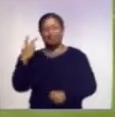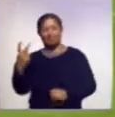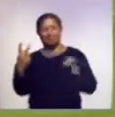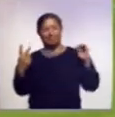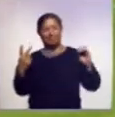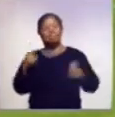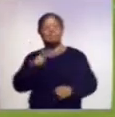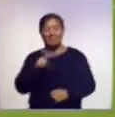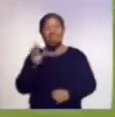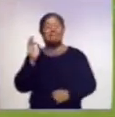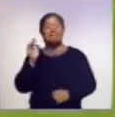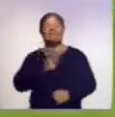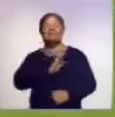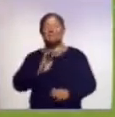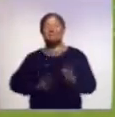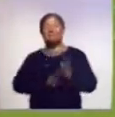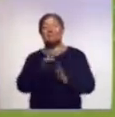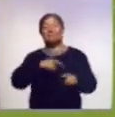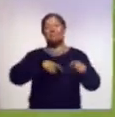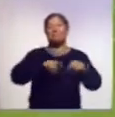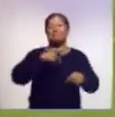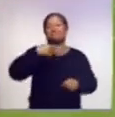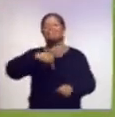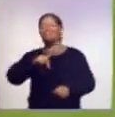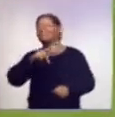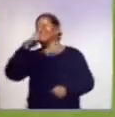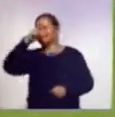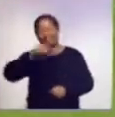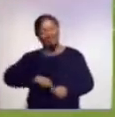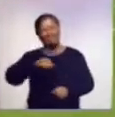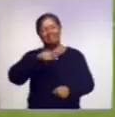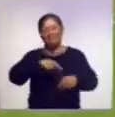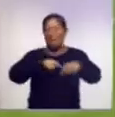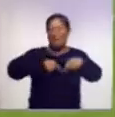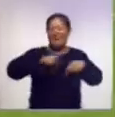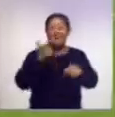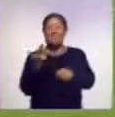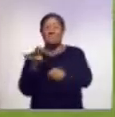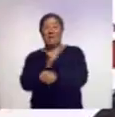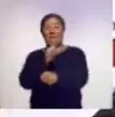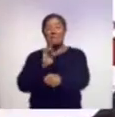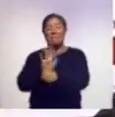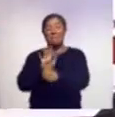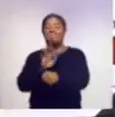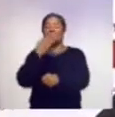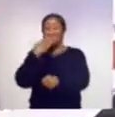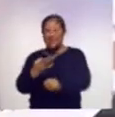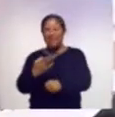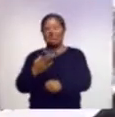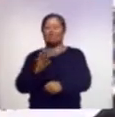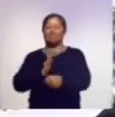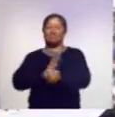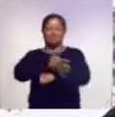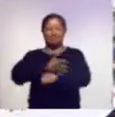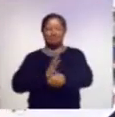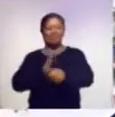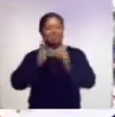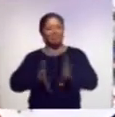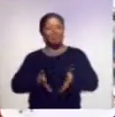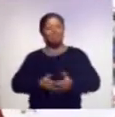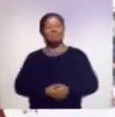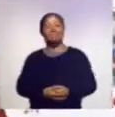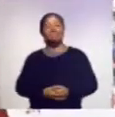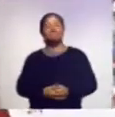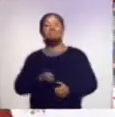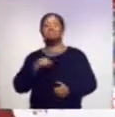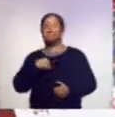marcador pudo incrementarse, pero José Peña falló la que tuvo en la agonía del partido. Bien, yo creo que contento, ¿no? por la